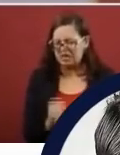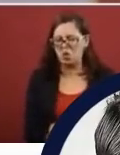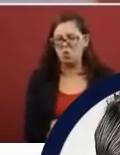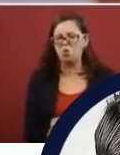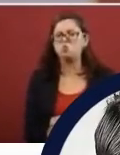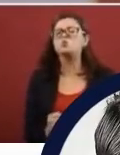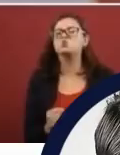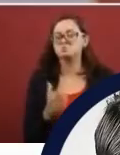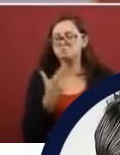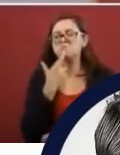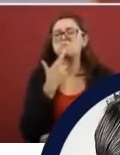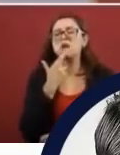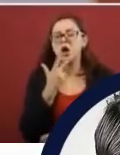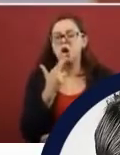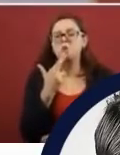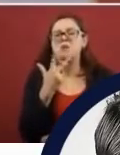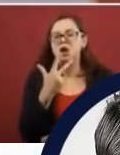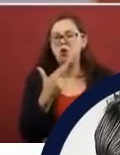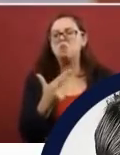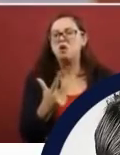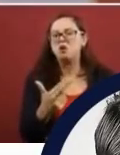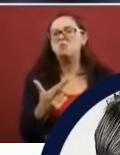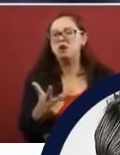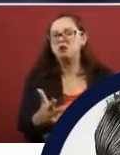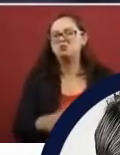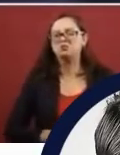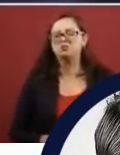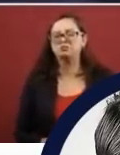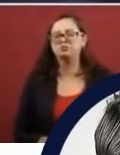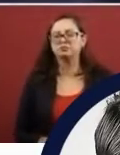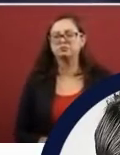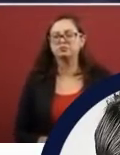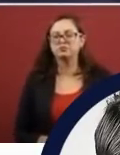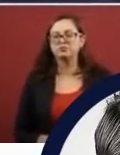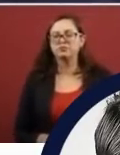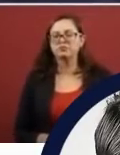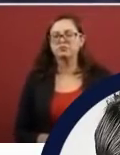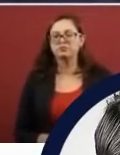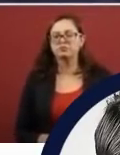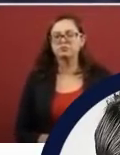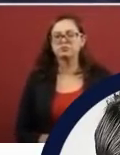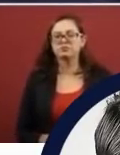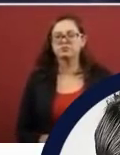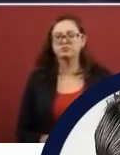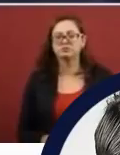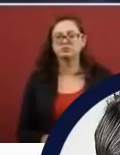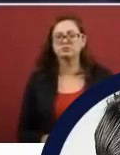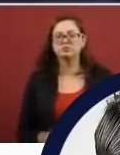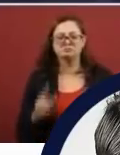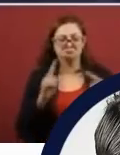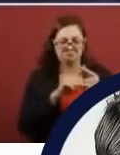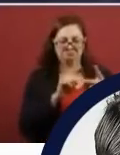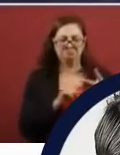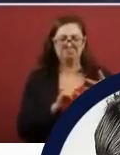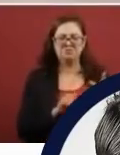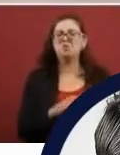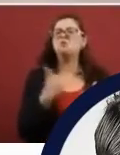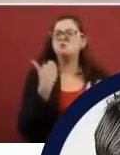una oportunidad histórica como nunca se ha visto en este país, me refiero a que solamente el 11% de la